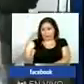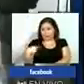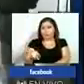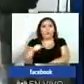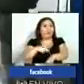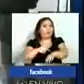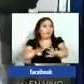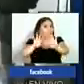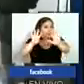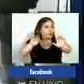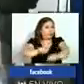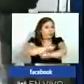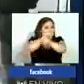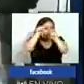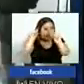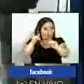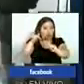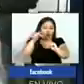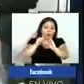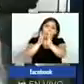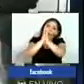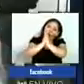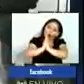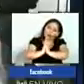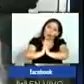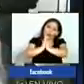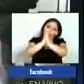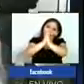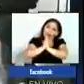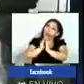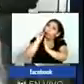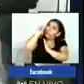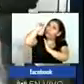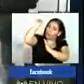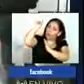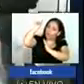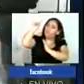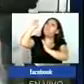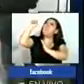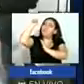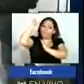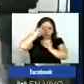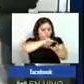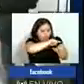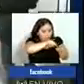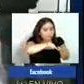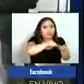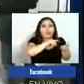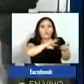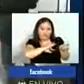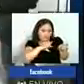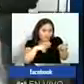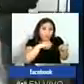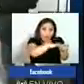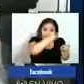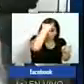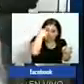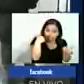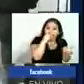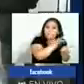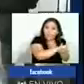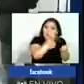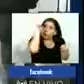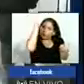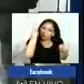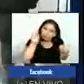las 9 de la mañana elevamos por él una plegaria a nuestro creador para que le dé fuerza, fortaleza y resignación a su esposa y su familia.